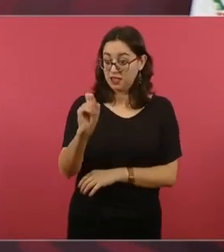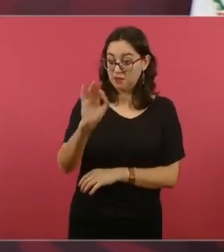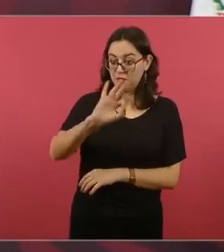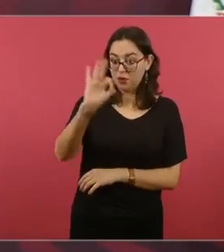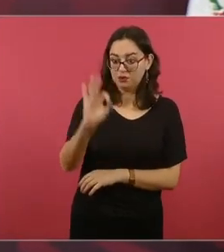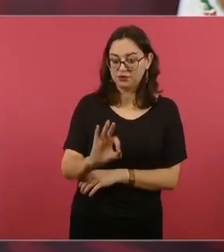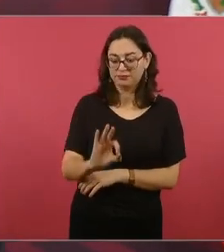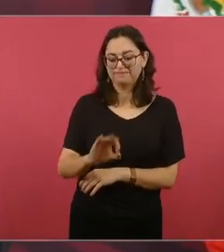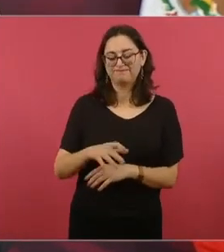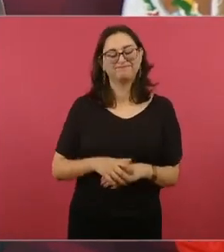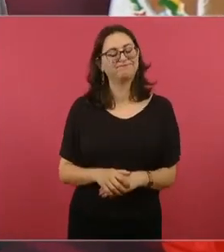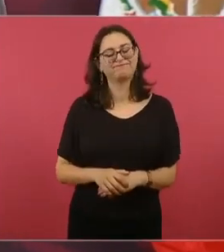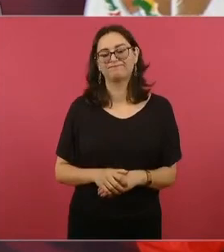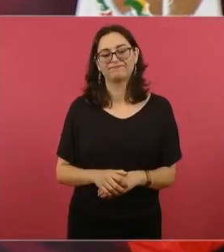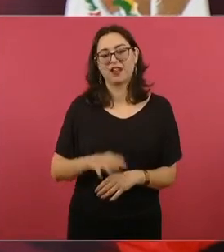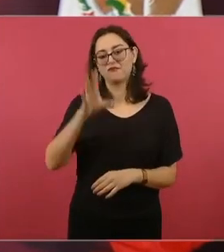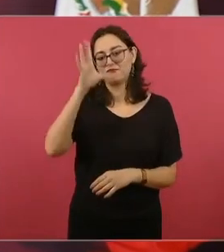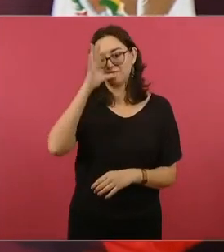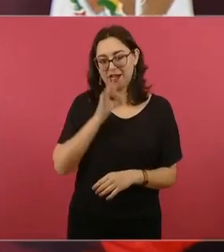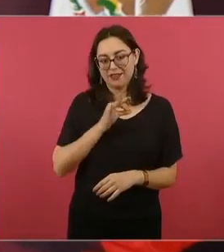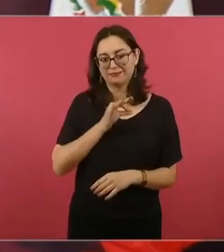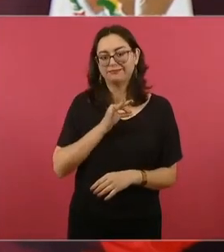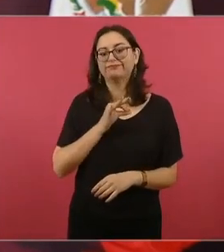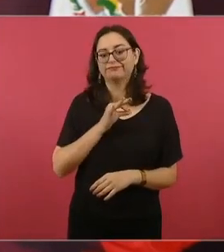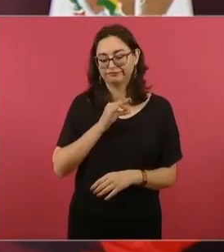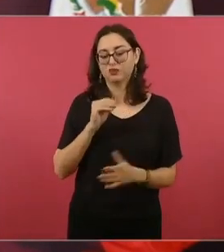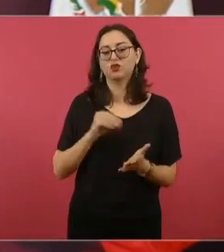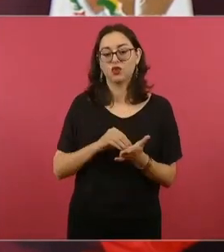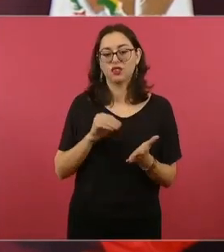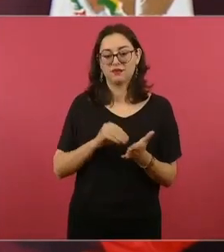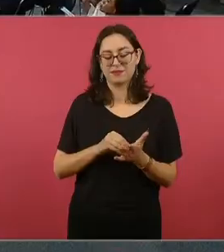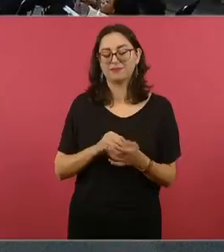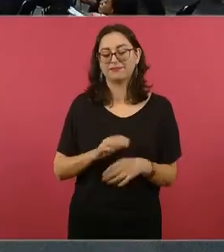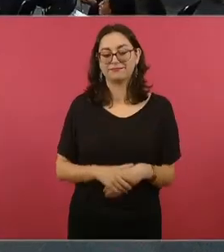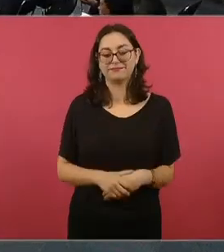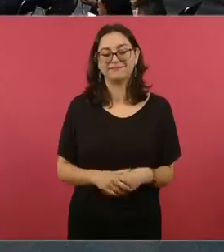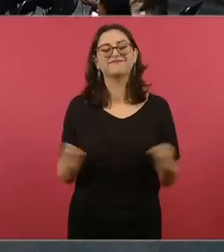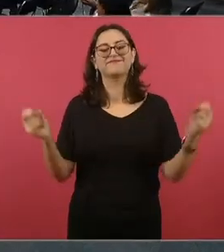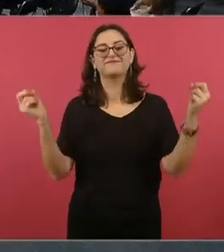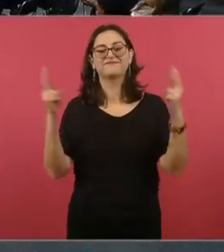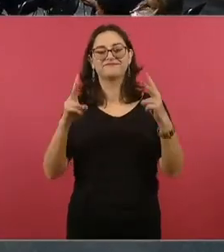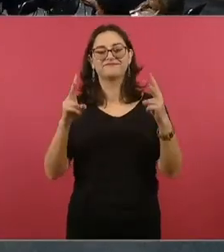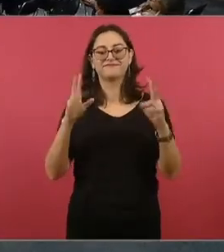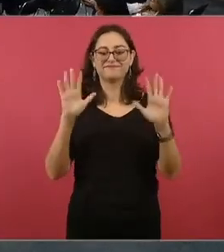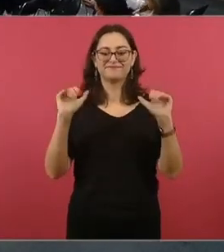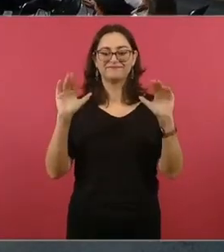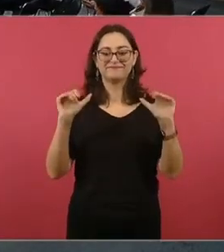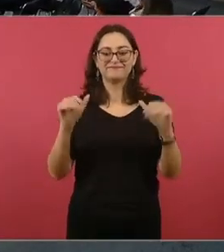Tenemos que seguir avanzando en eso. Nos vemos, que la pasen bien.